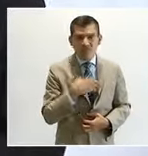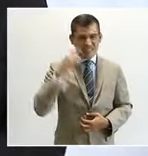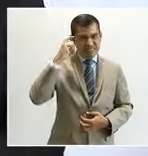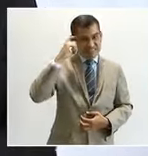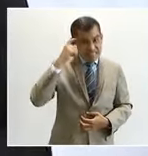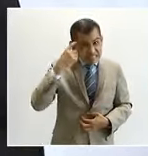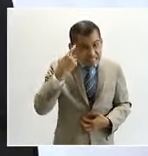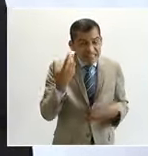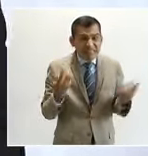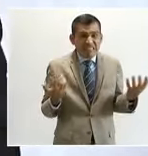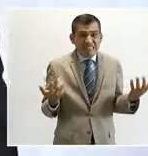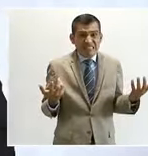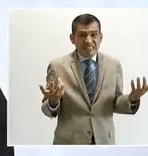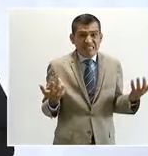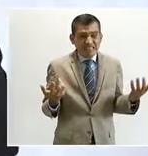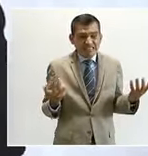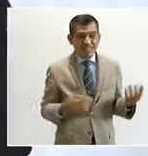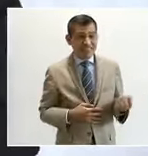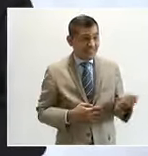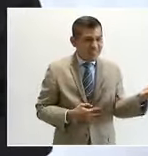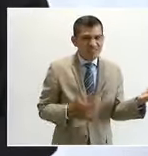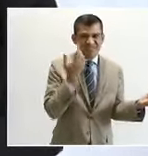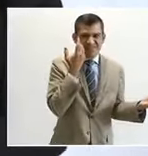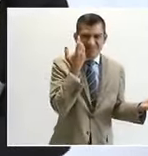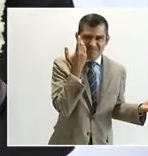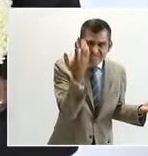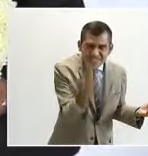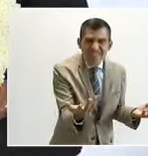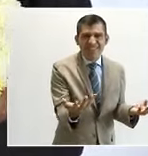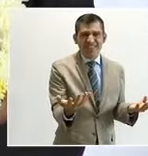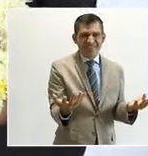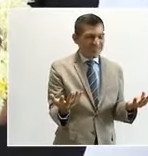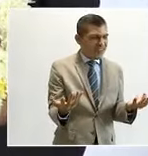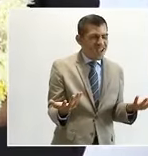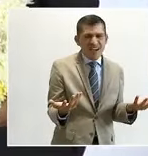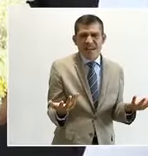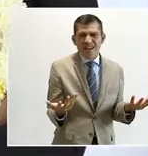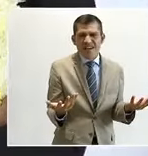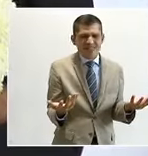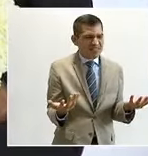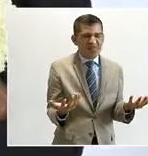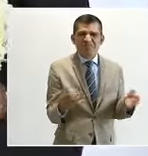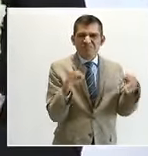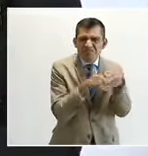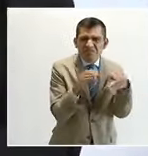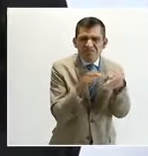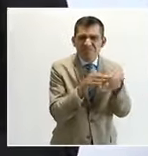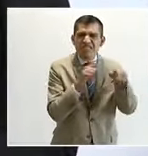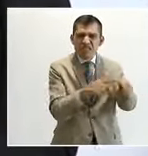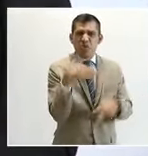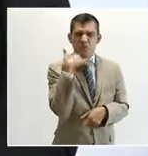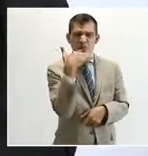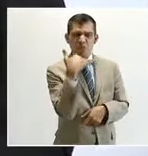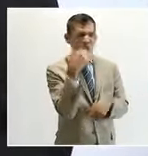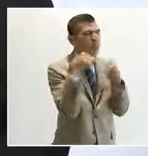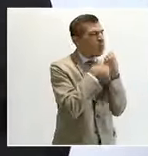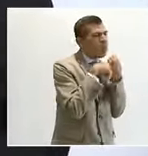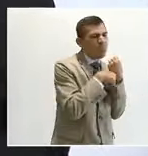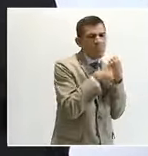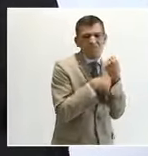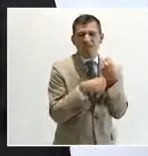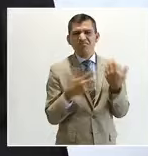porque ellos quisieran que se mantuviera el mismo régimen de corrupción de